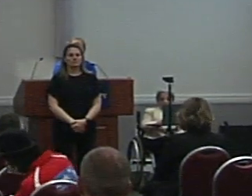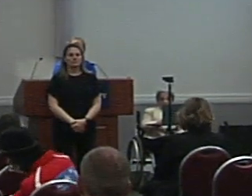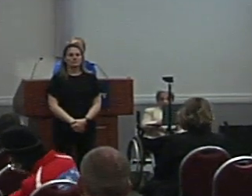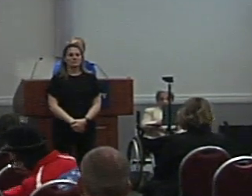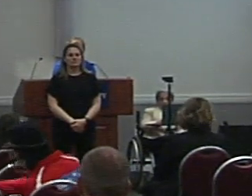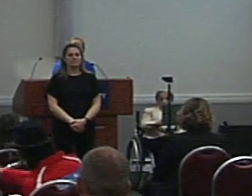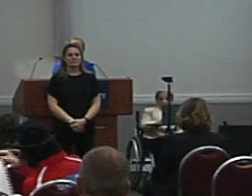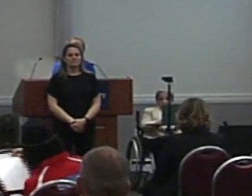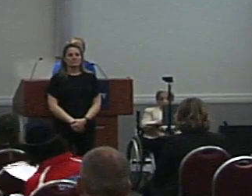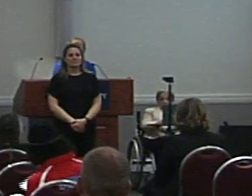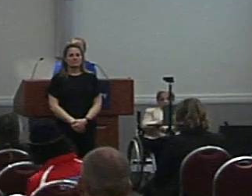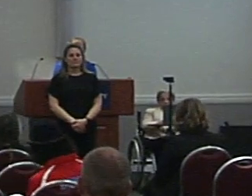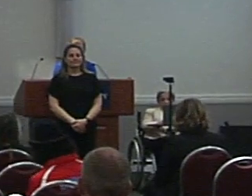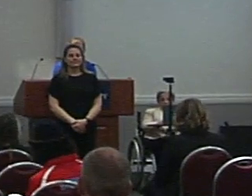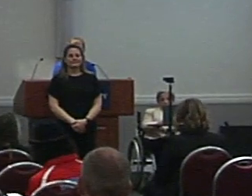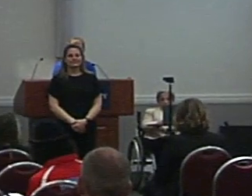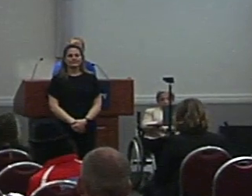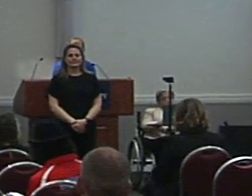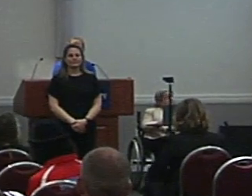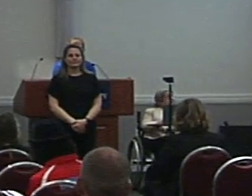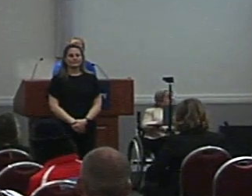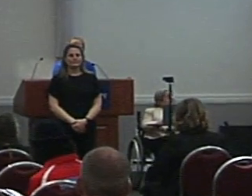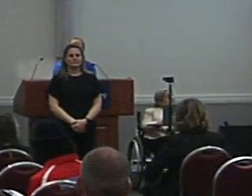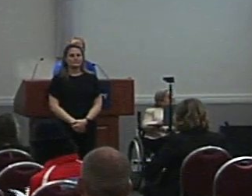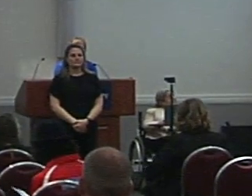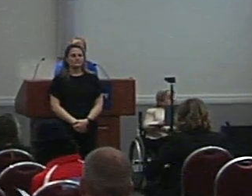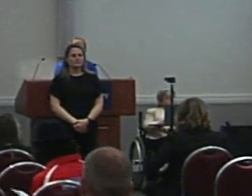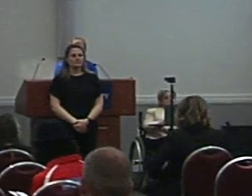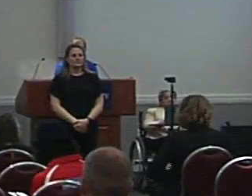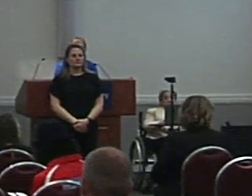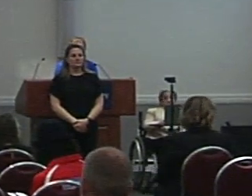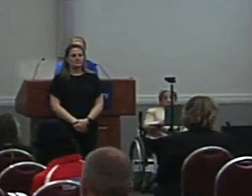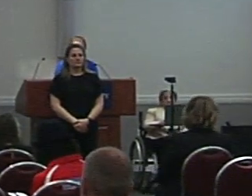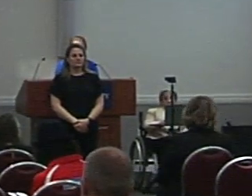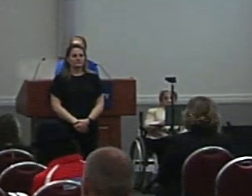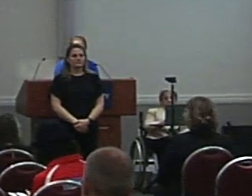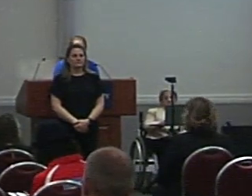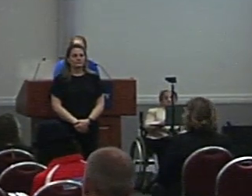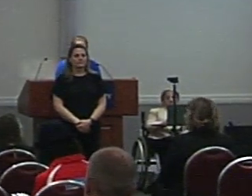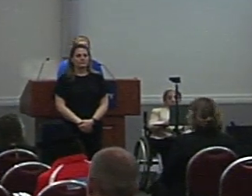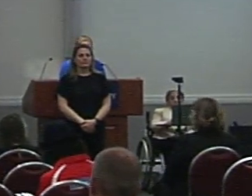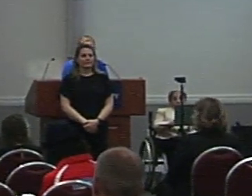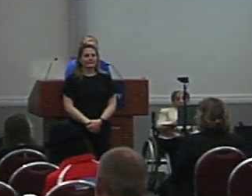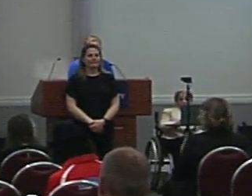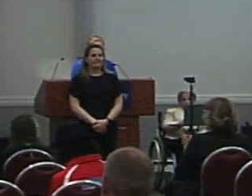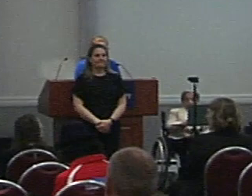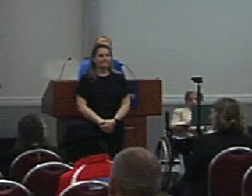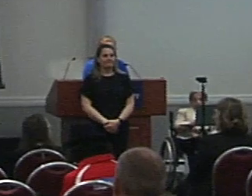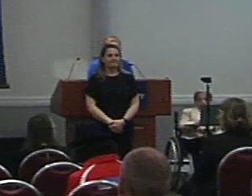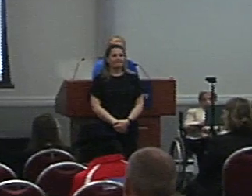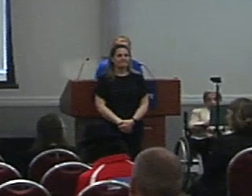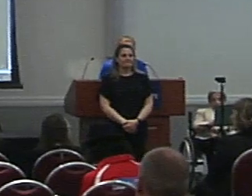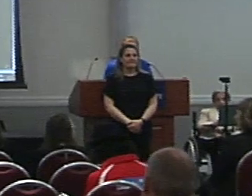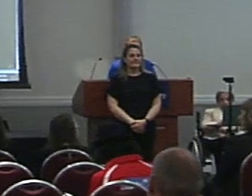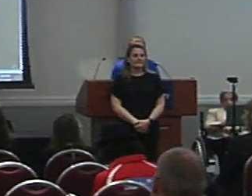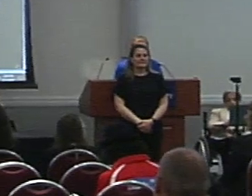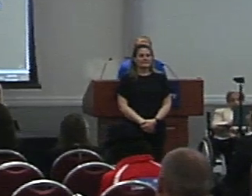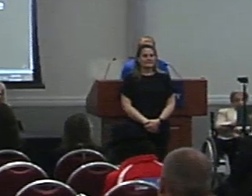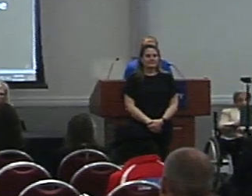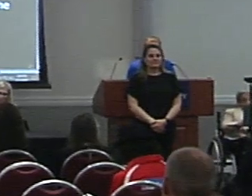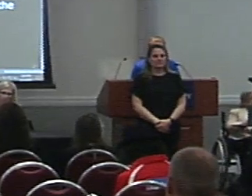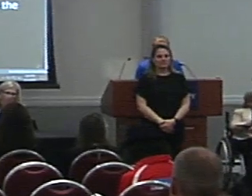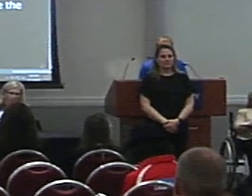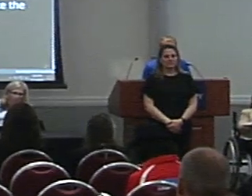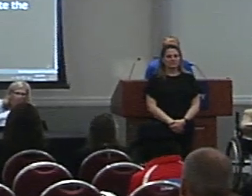a la parte inferior de su pantalla de Zoom y ahí selecciona el globo. Haciendo